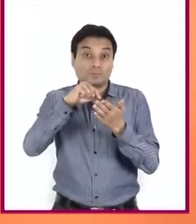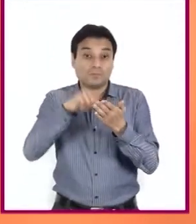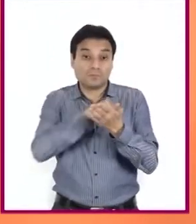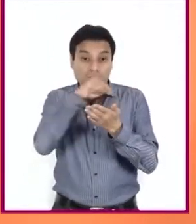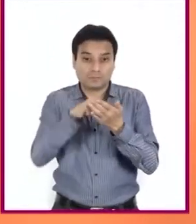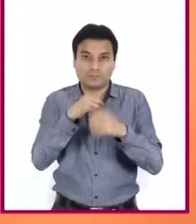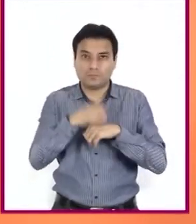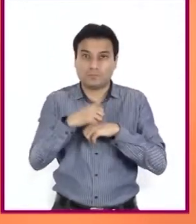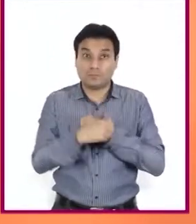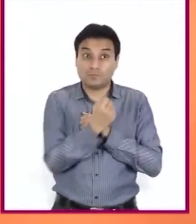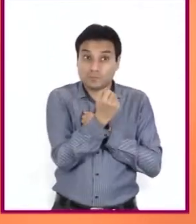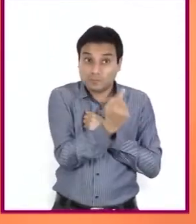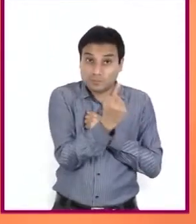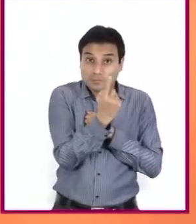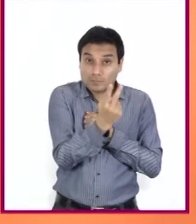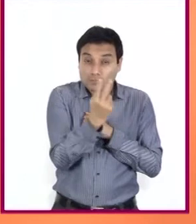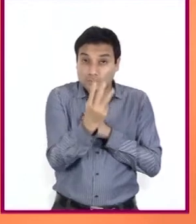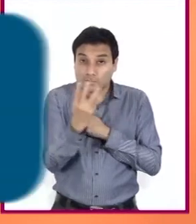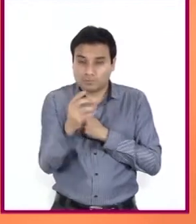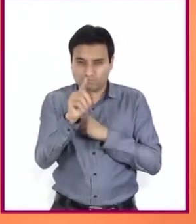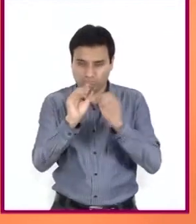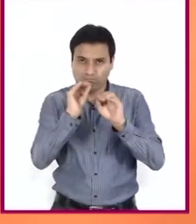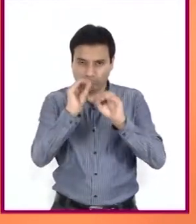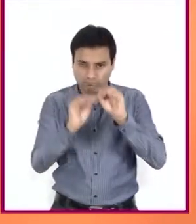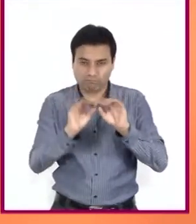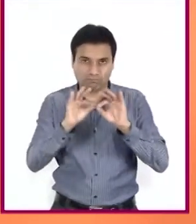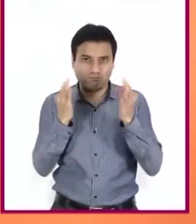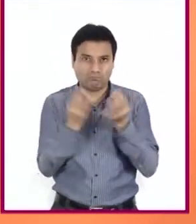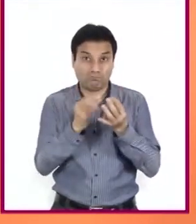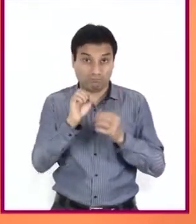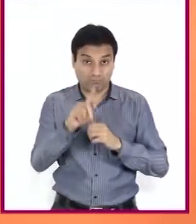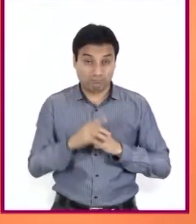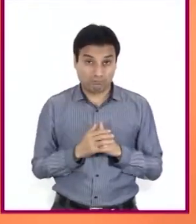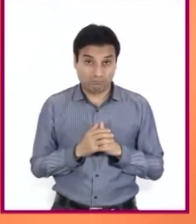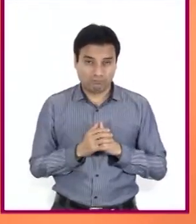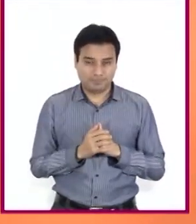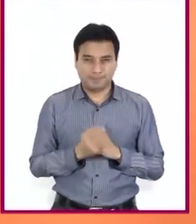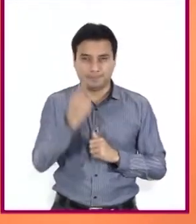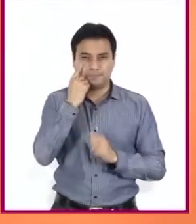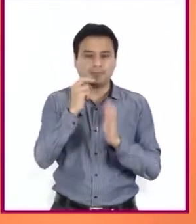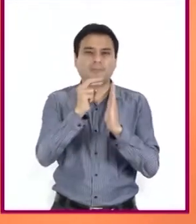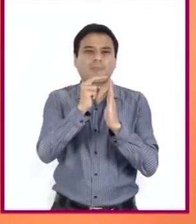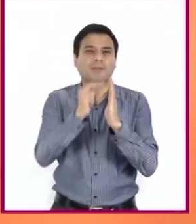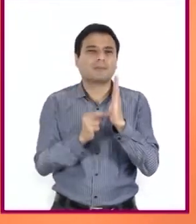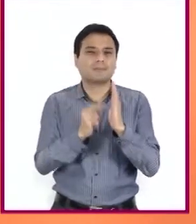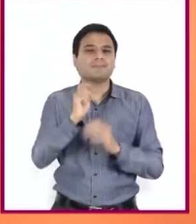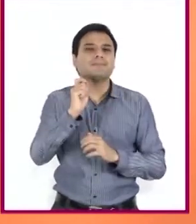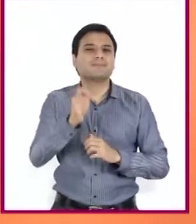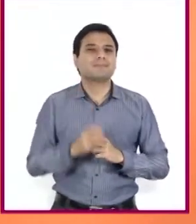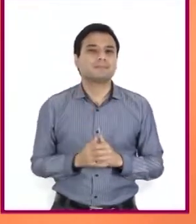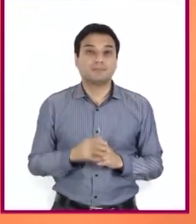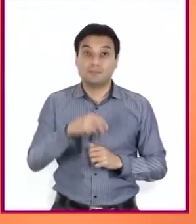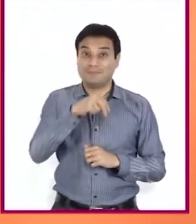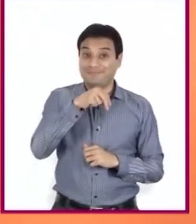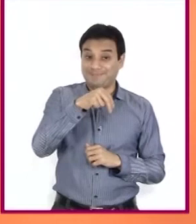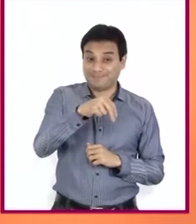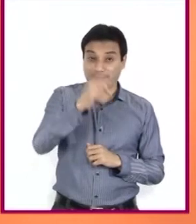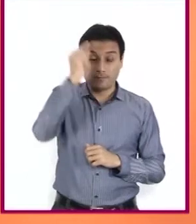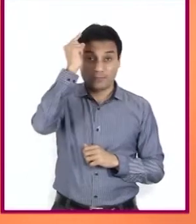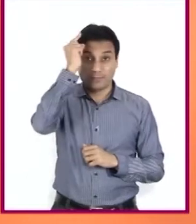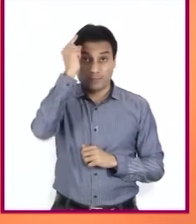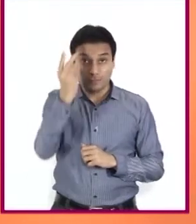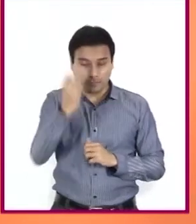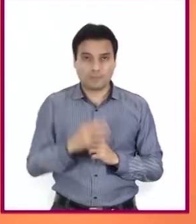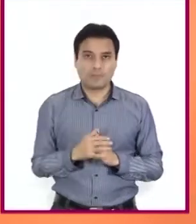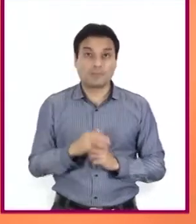una sucesión de figuras geométricas. Para ello, la expresión algebraica es n al cuadrado